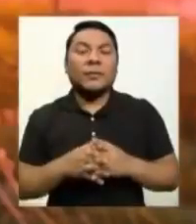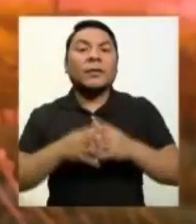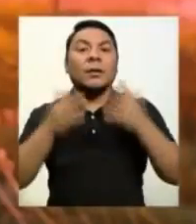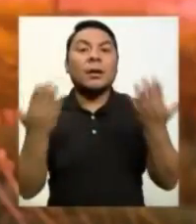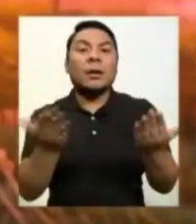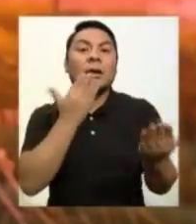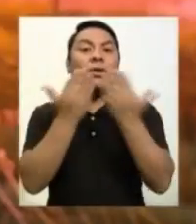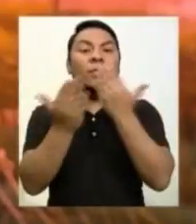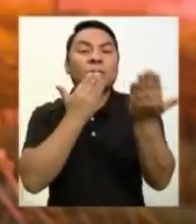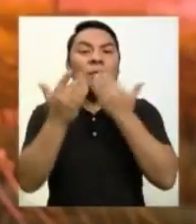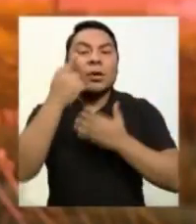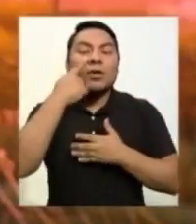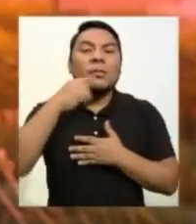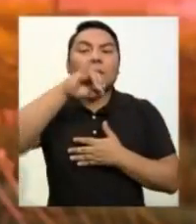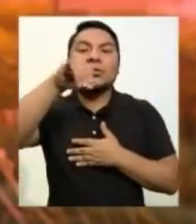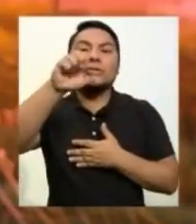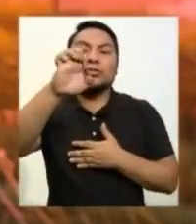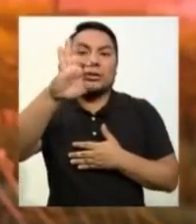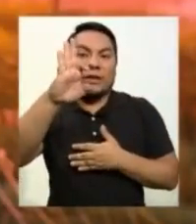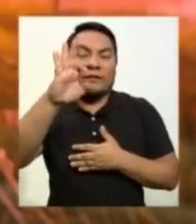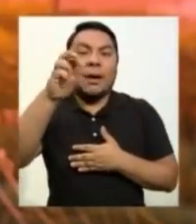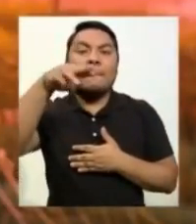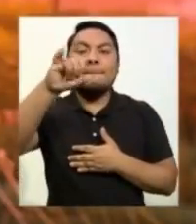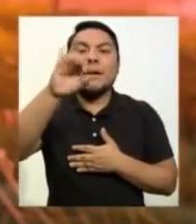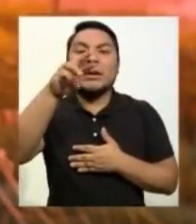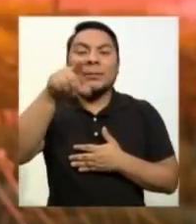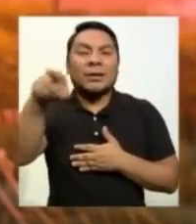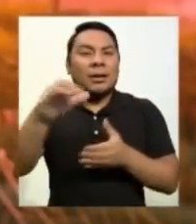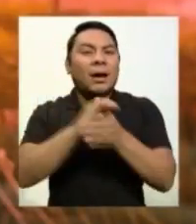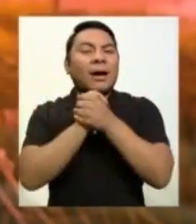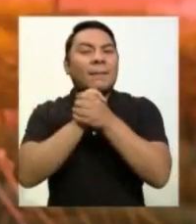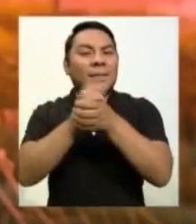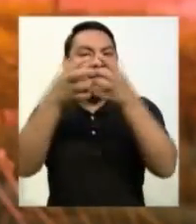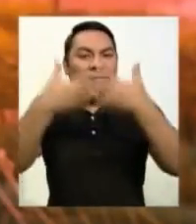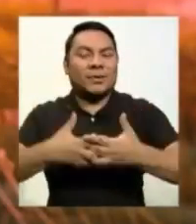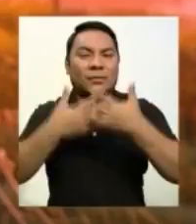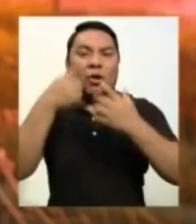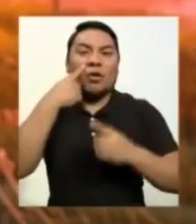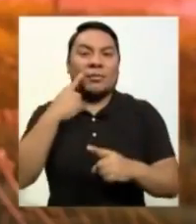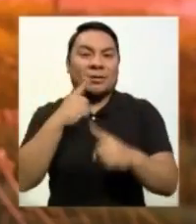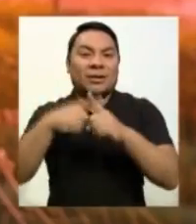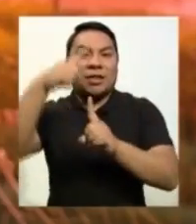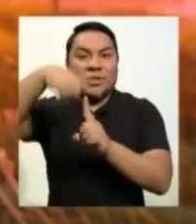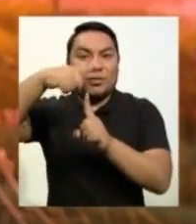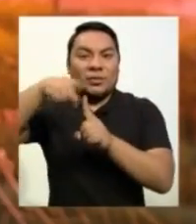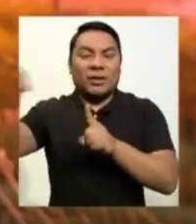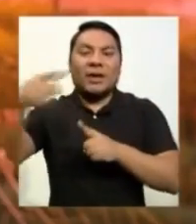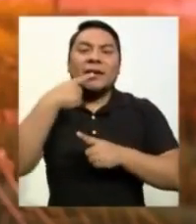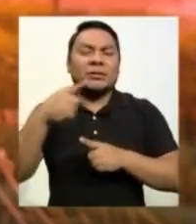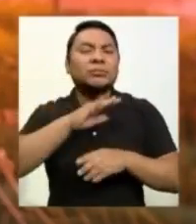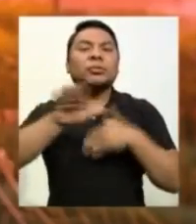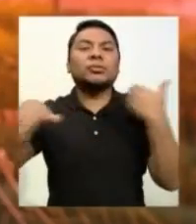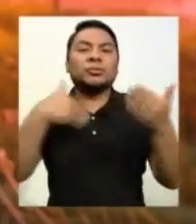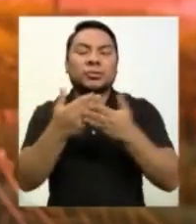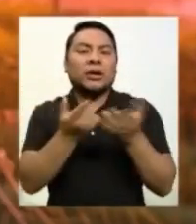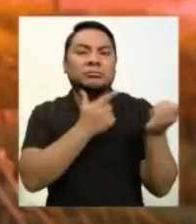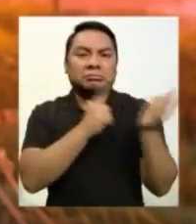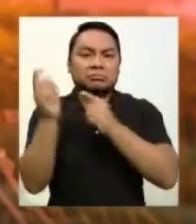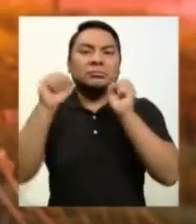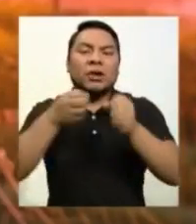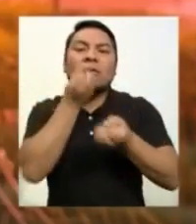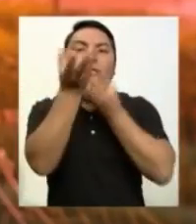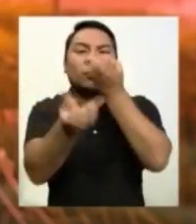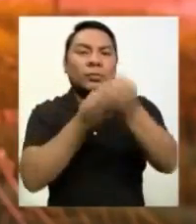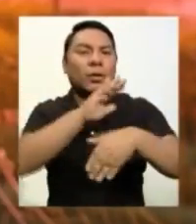Vamos a hablar de Joseph Maiman, el empresario y amigo de Alejandro Toledo. Ha dicho que está dispuesto a contar todo lo que sabe sobre